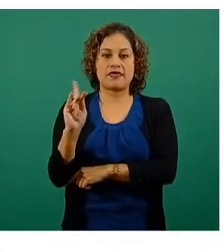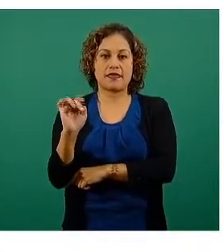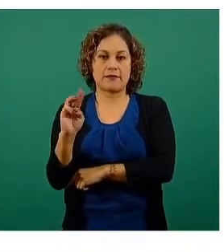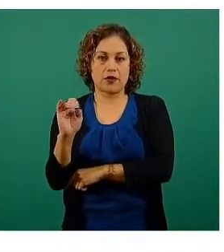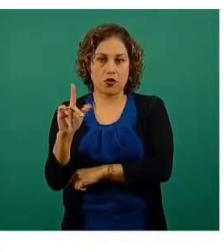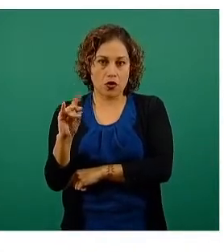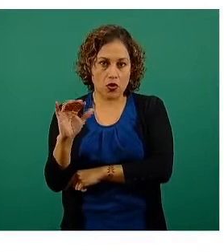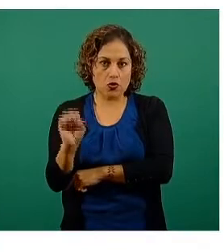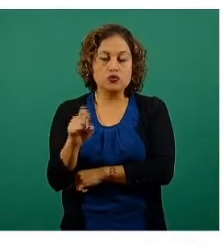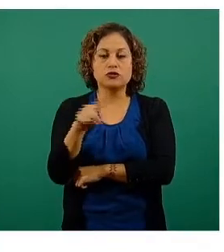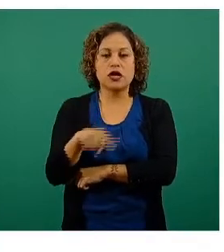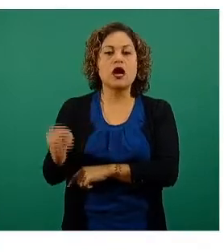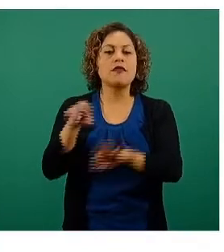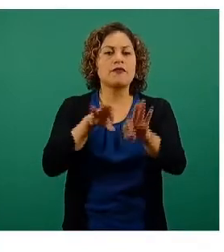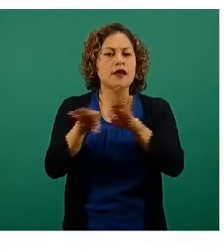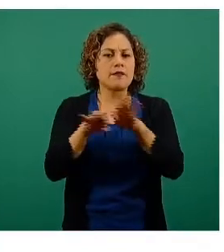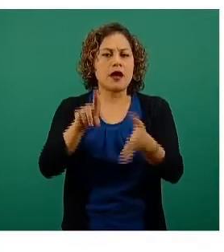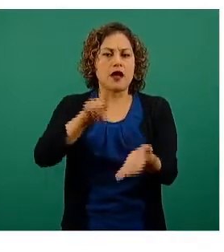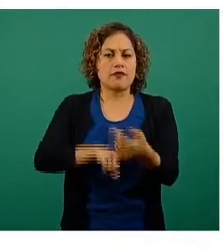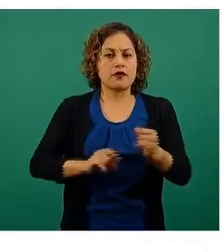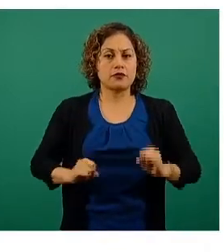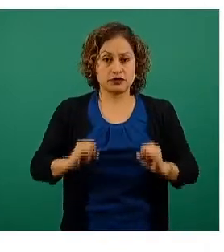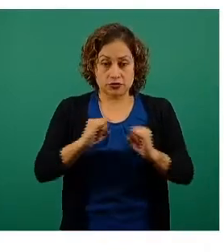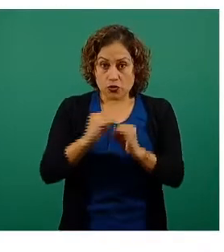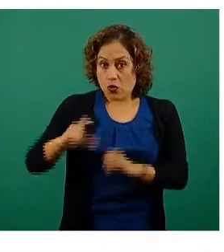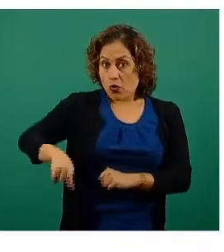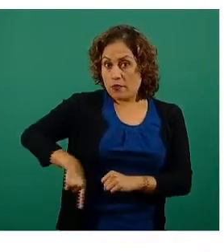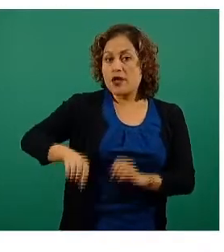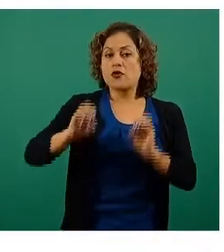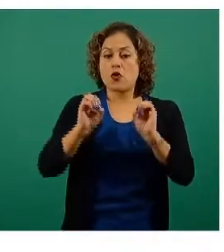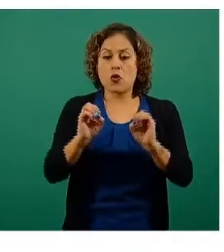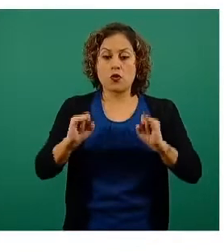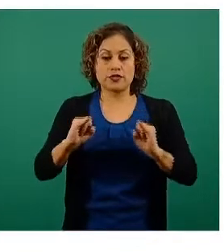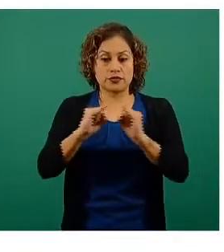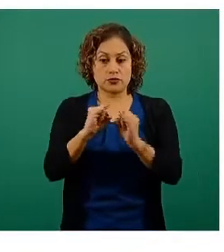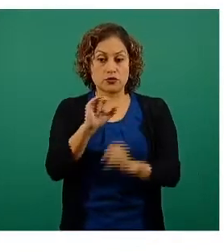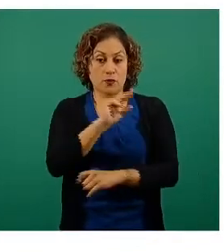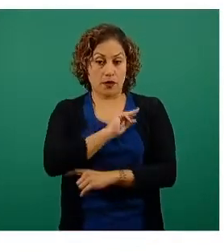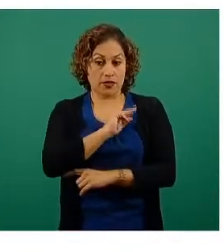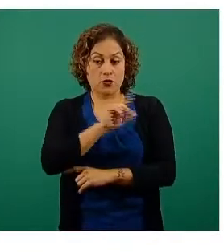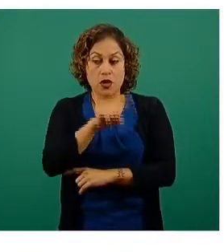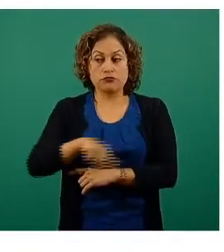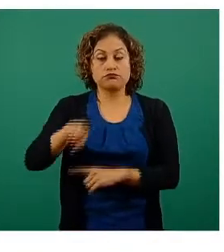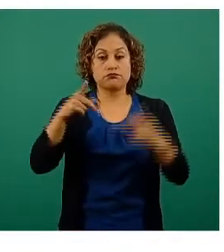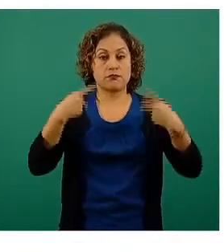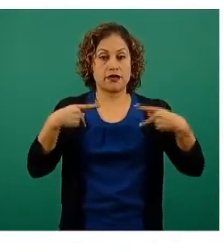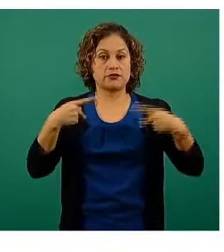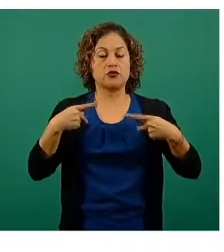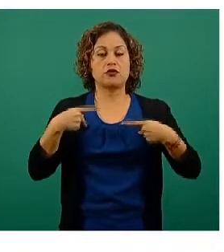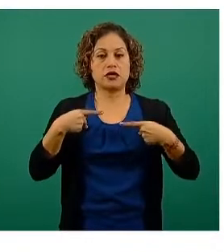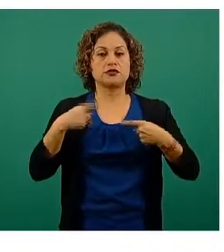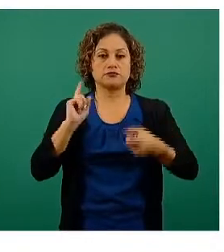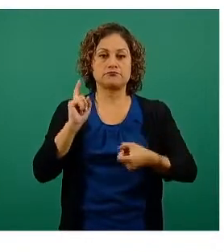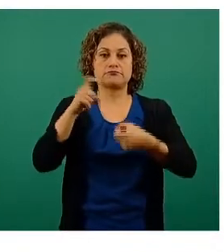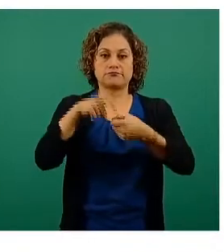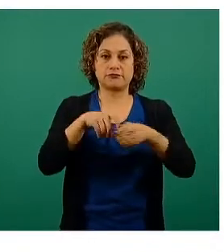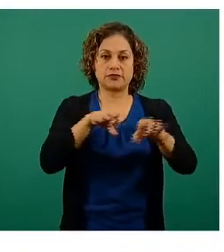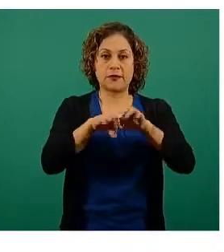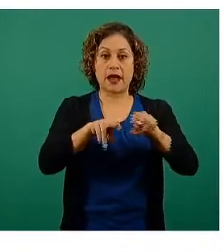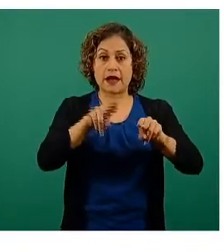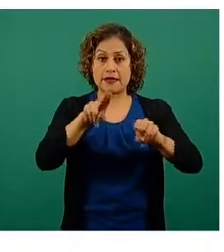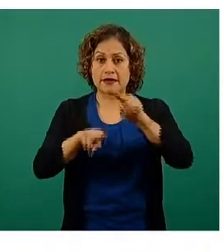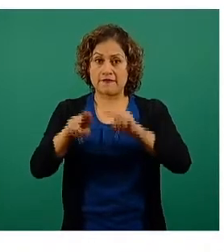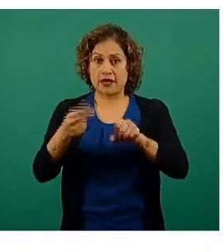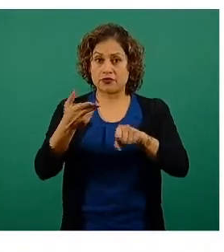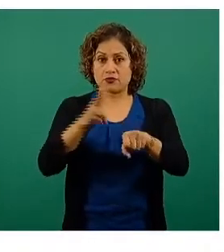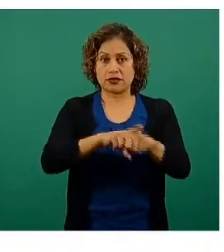instituciones públicas como privadas del país, que se encuentran claramente comprometidos tanto en unidades de primer nivel, segundo, tercer nivel,